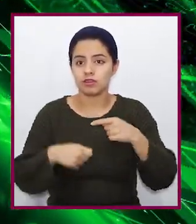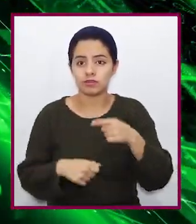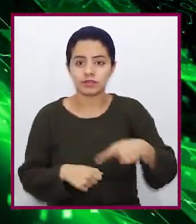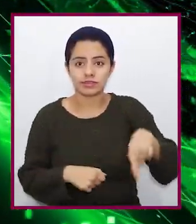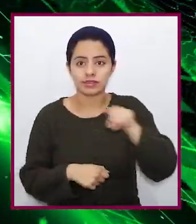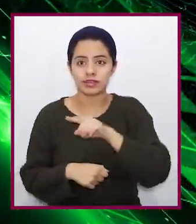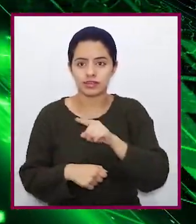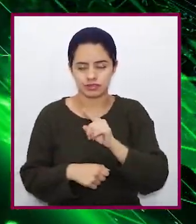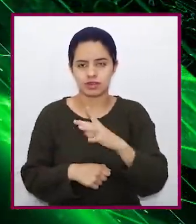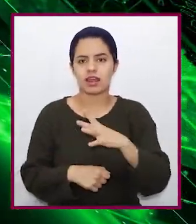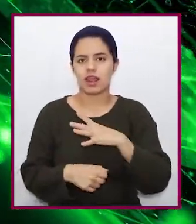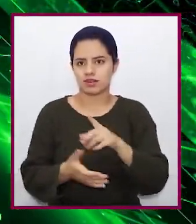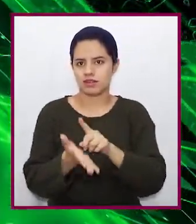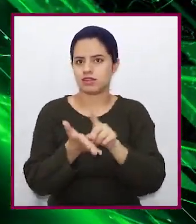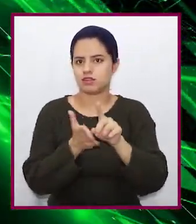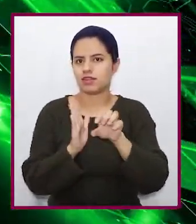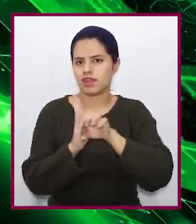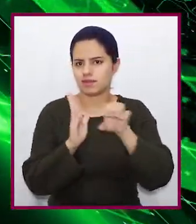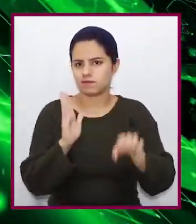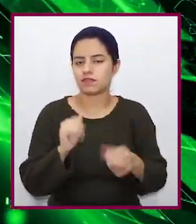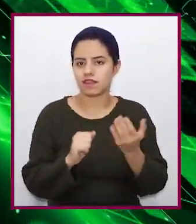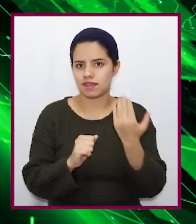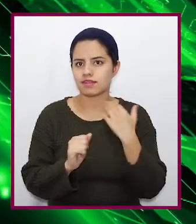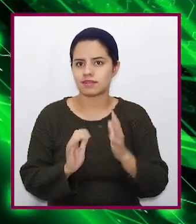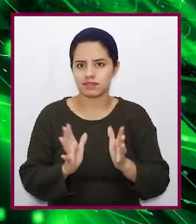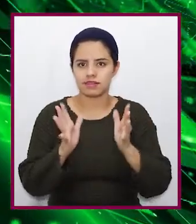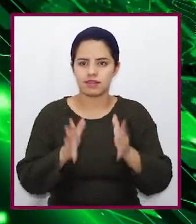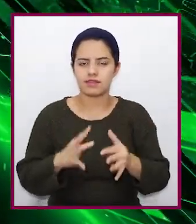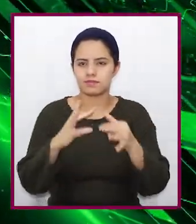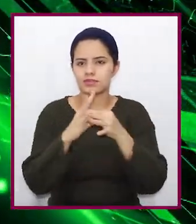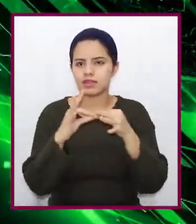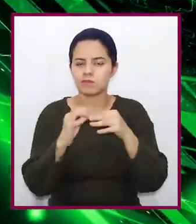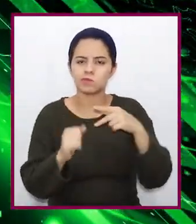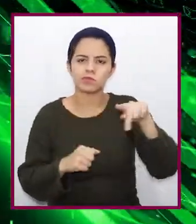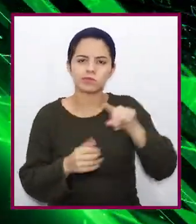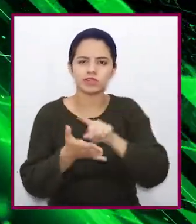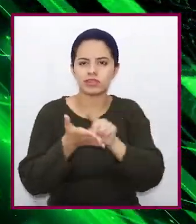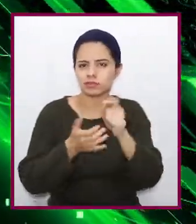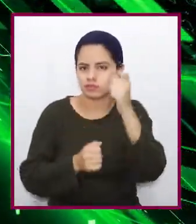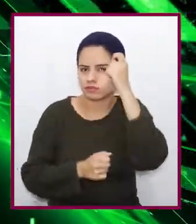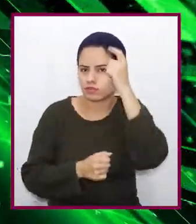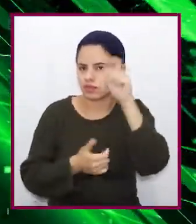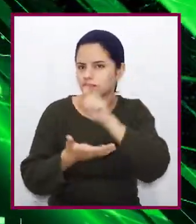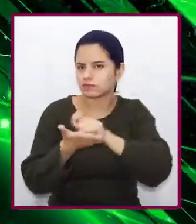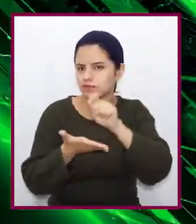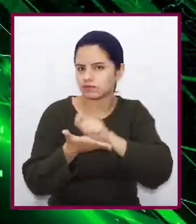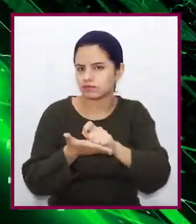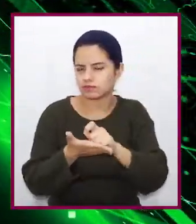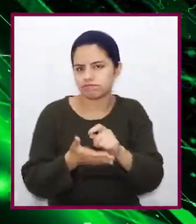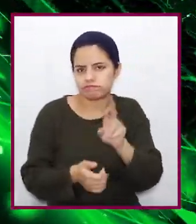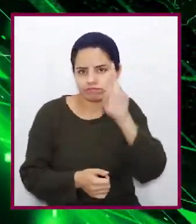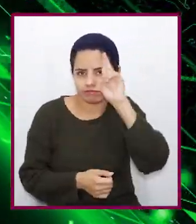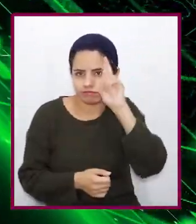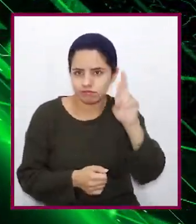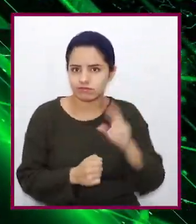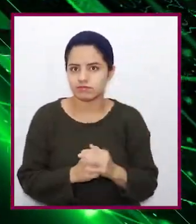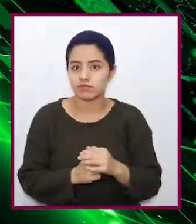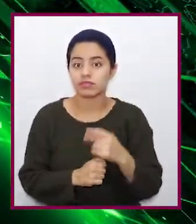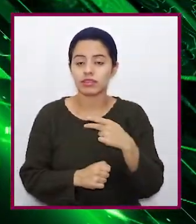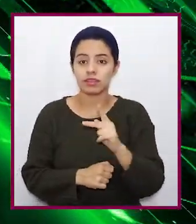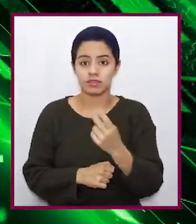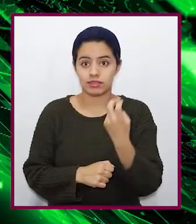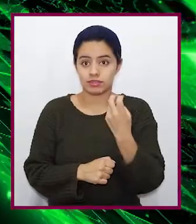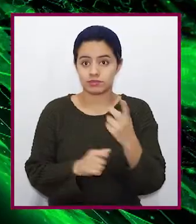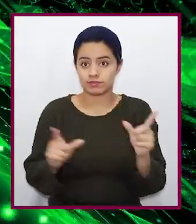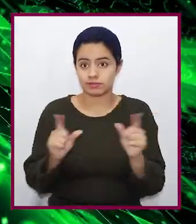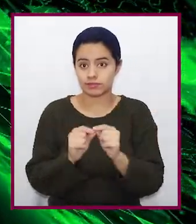ejemplos. Ya en la serie anterior se habló sobre los derechos de autor y de la propiedad intelectual, pero los derechos digitales no se limitan solo